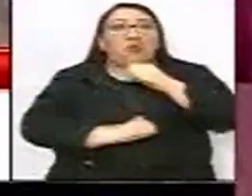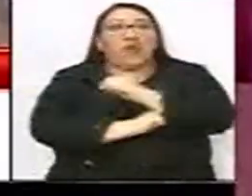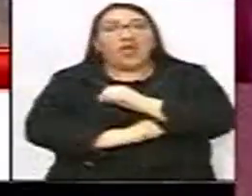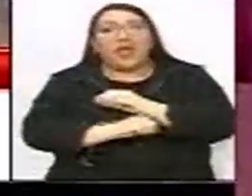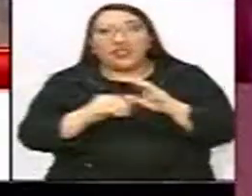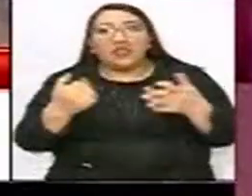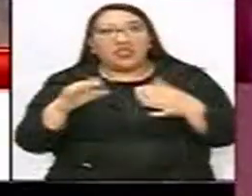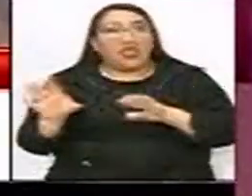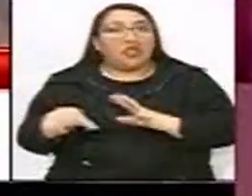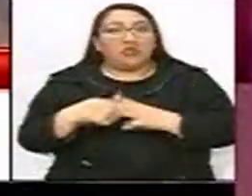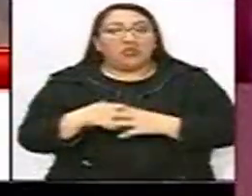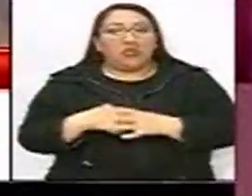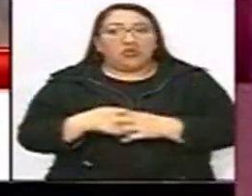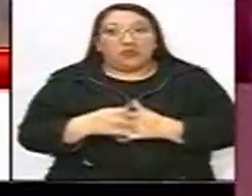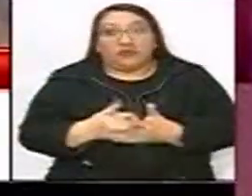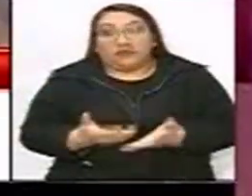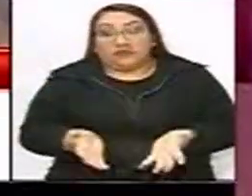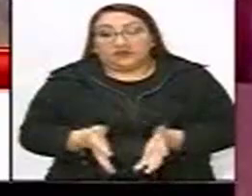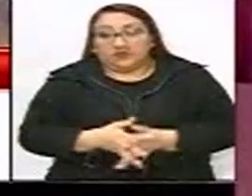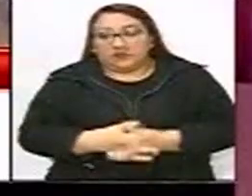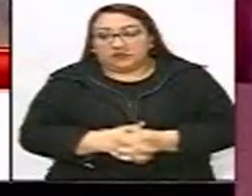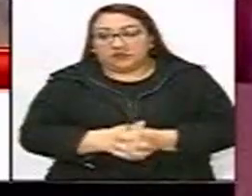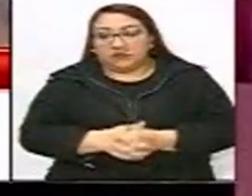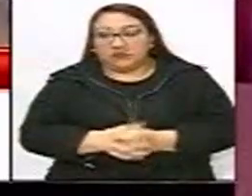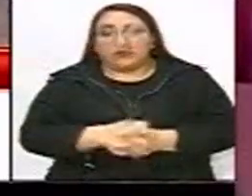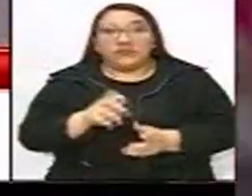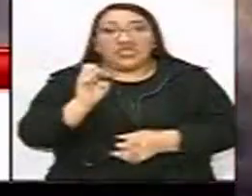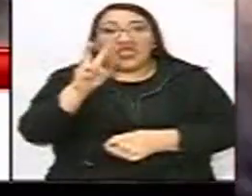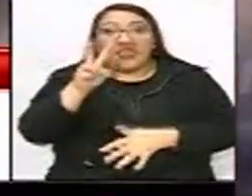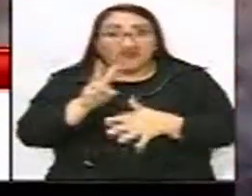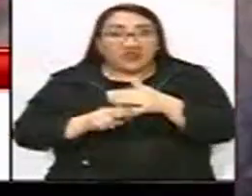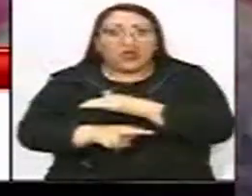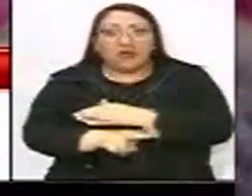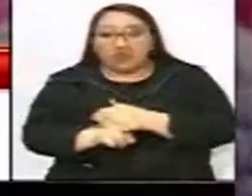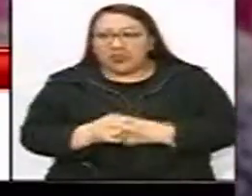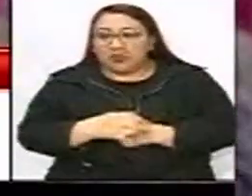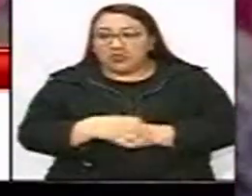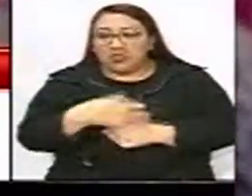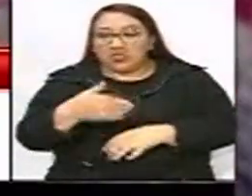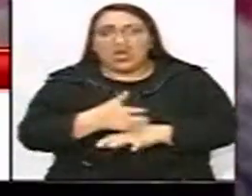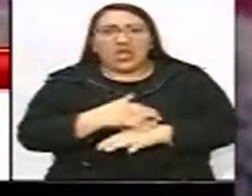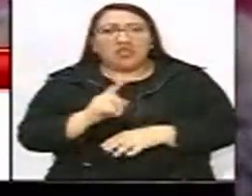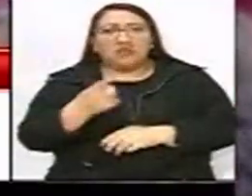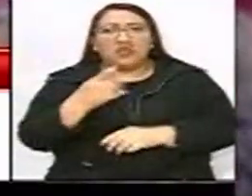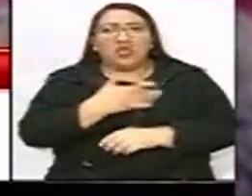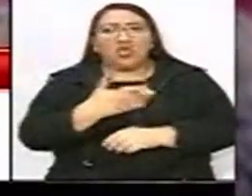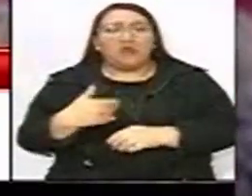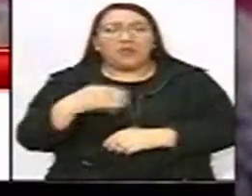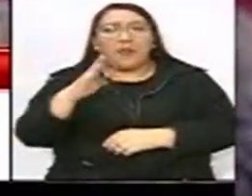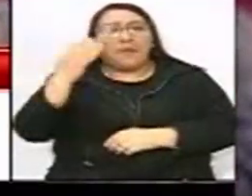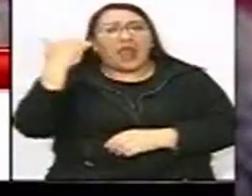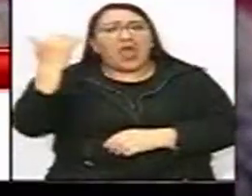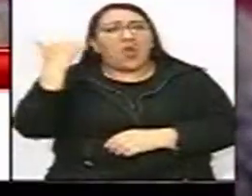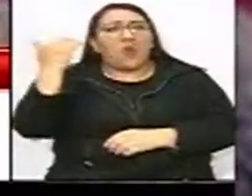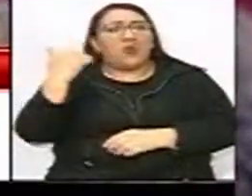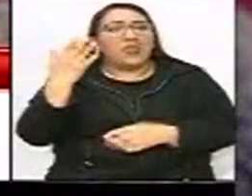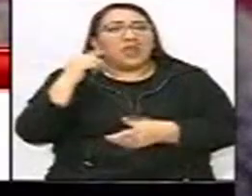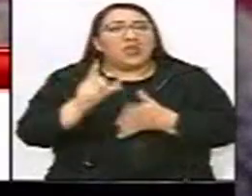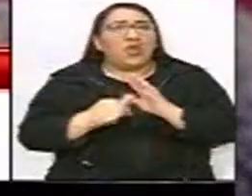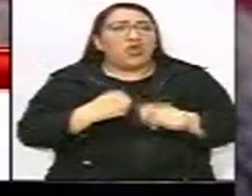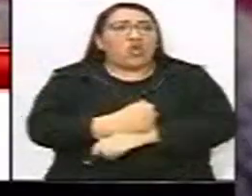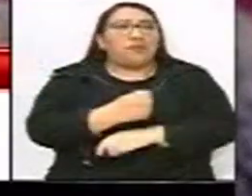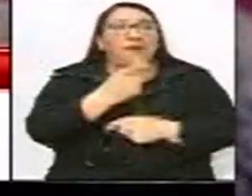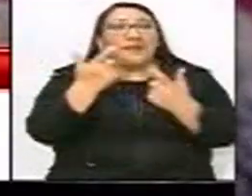haga esto o lo otro. La evitamiento es una evitamiento que se empezó en el primer gobierno del presidente Belaúnde y lo acabó el gobierno